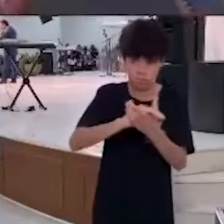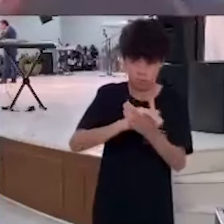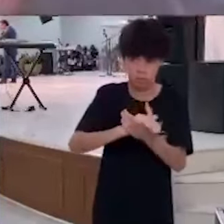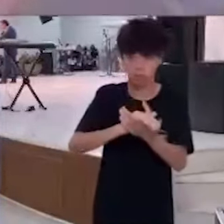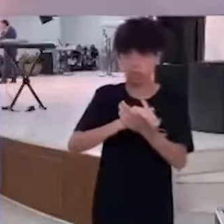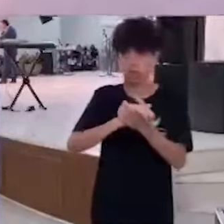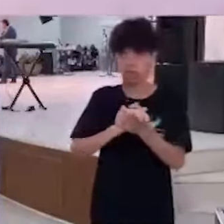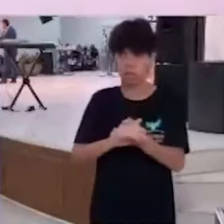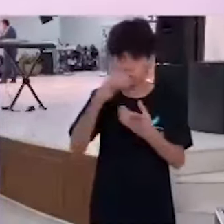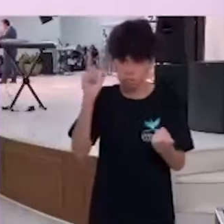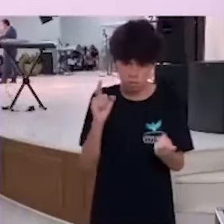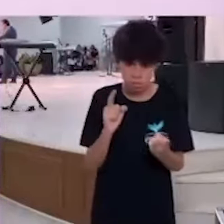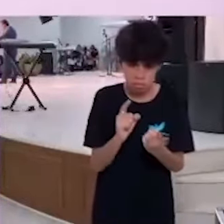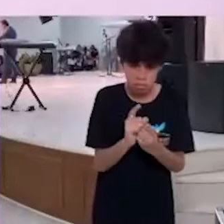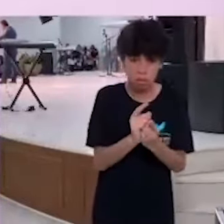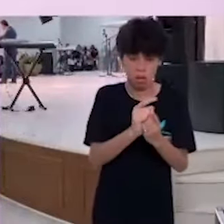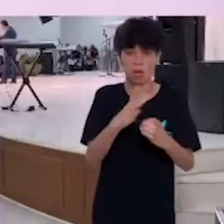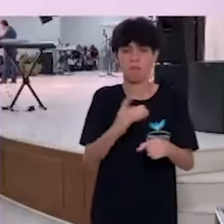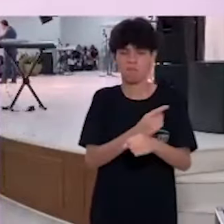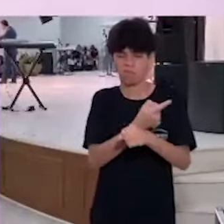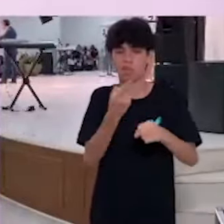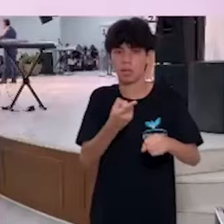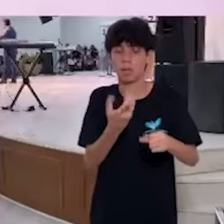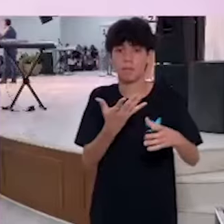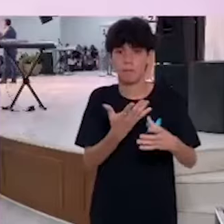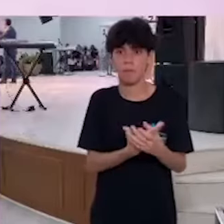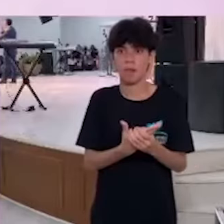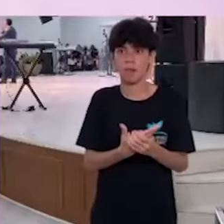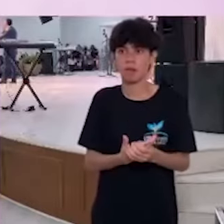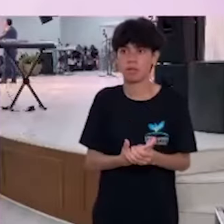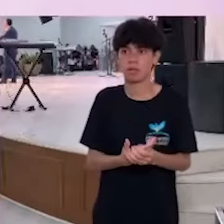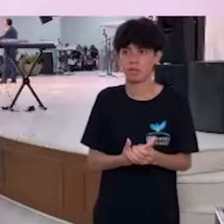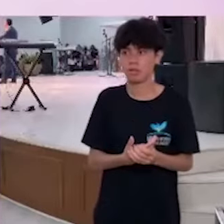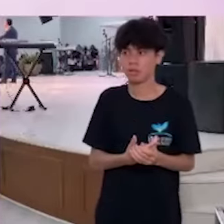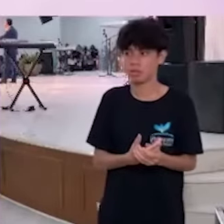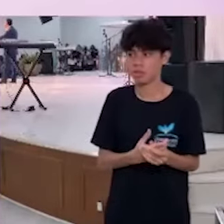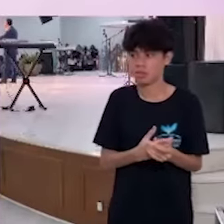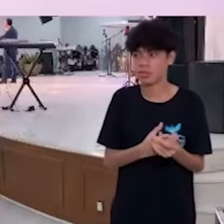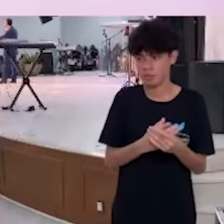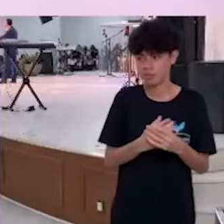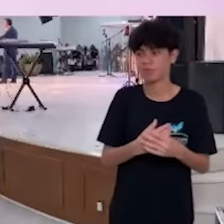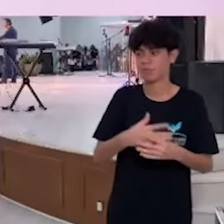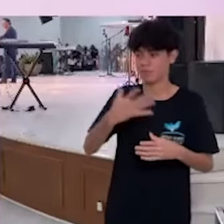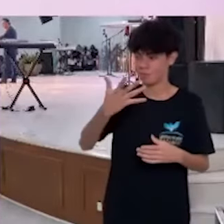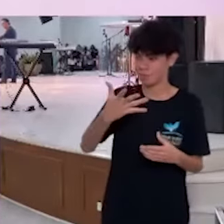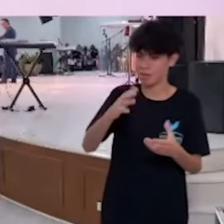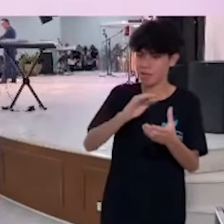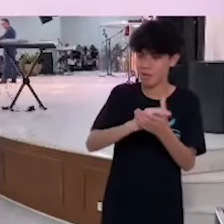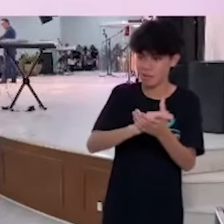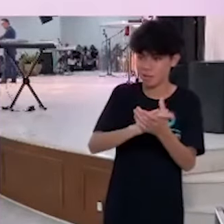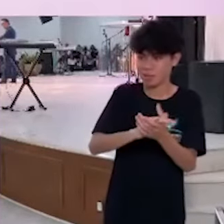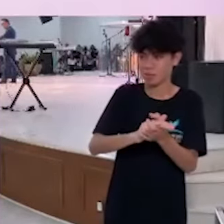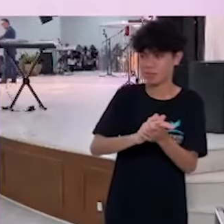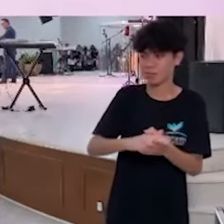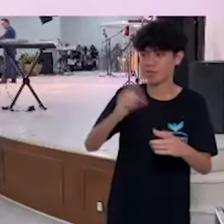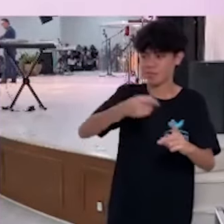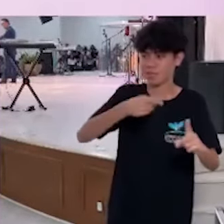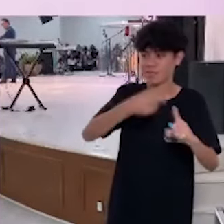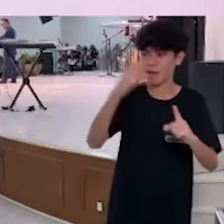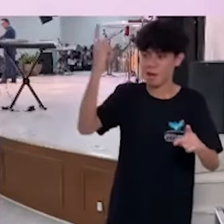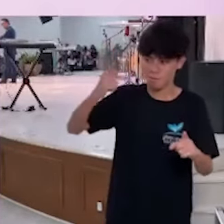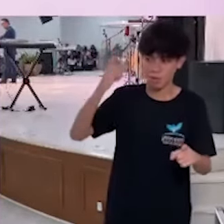esposas, la esposa debe ser la fan número uno del pastor. ¿Sí? ¿Verdad que sí, mi amor?